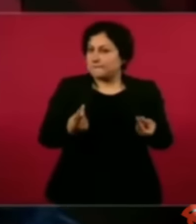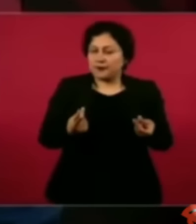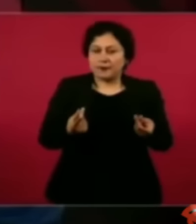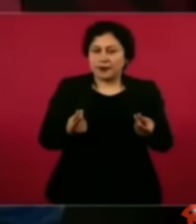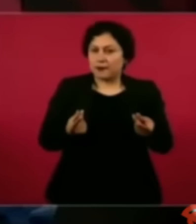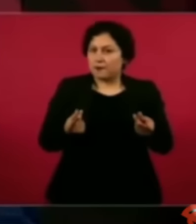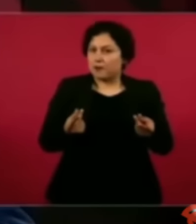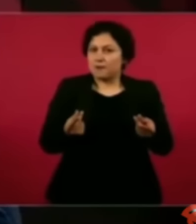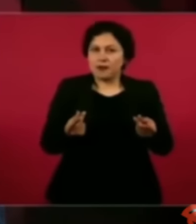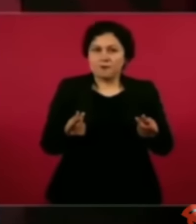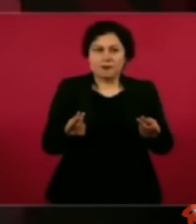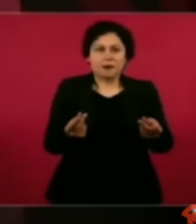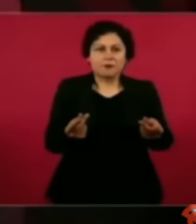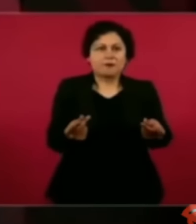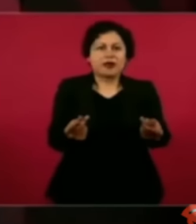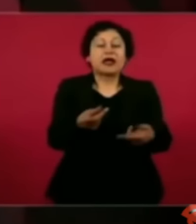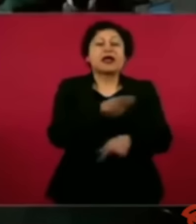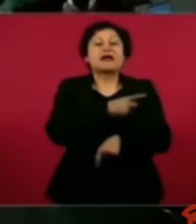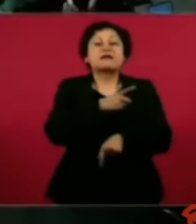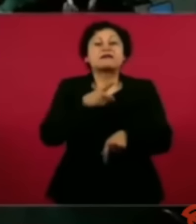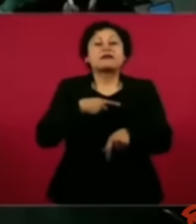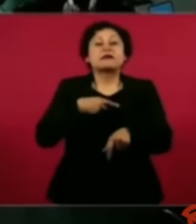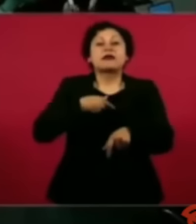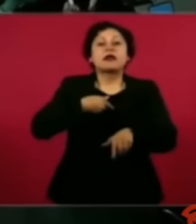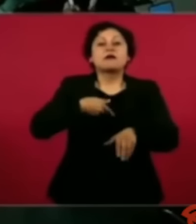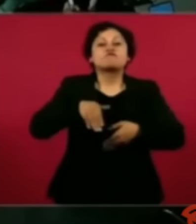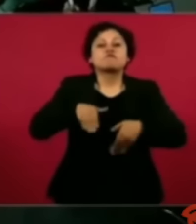Que hay que caminar deprisa